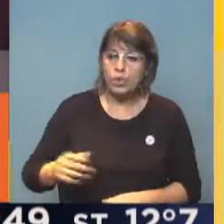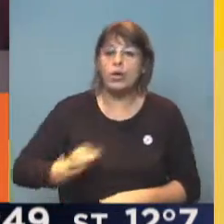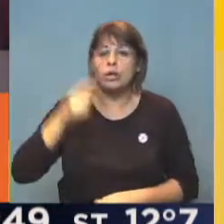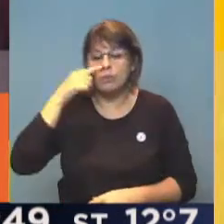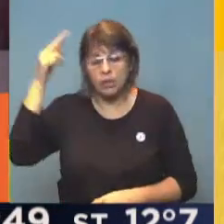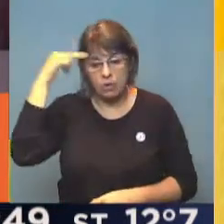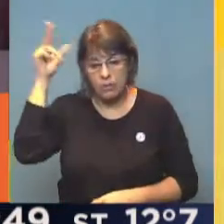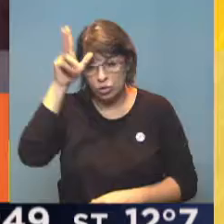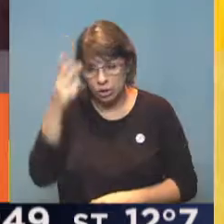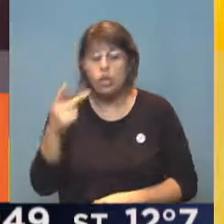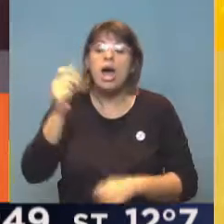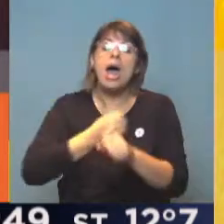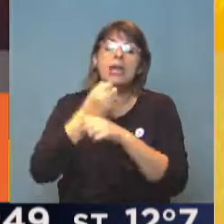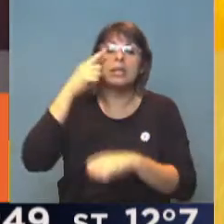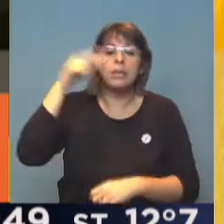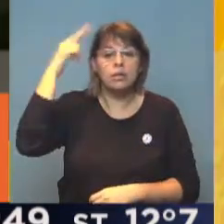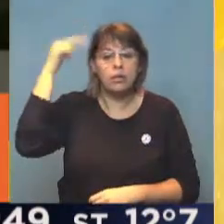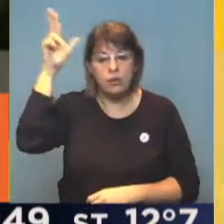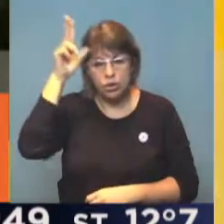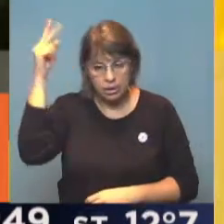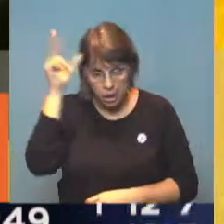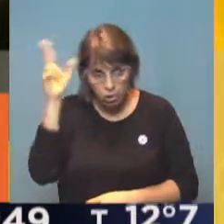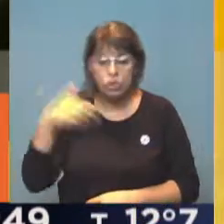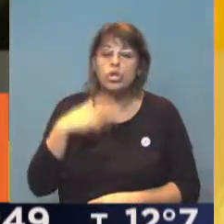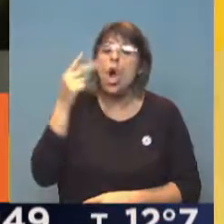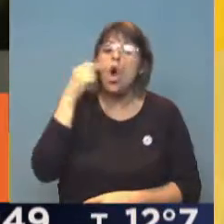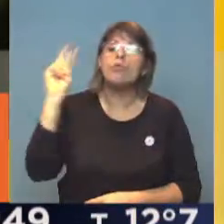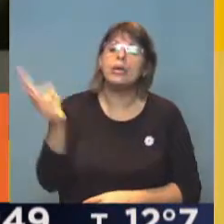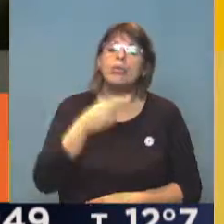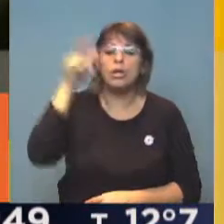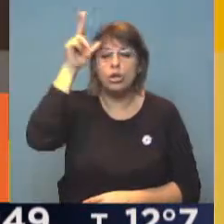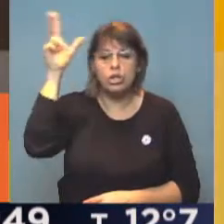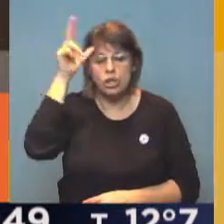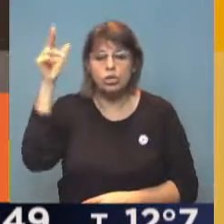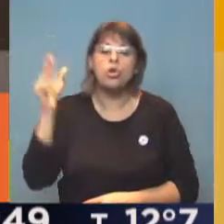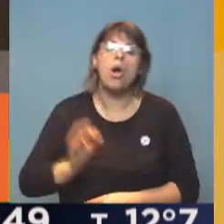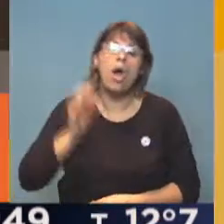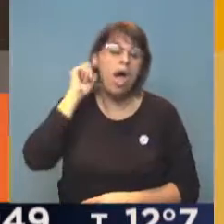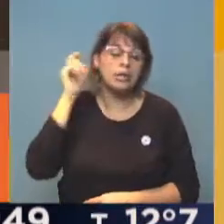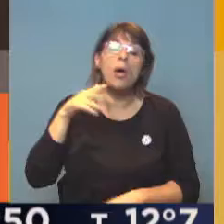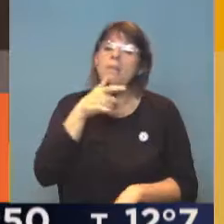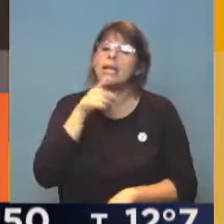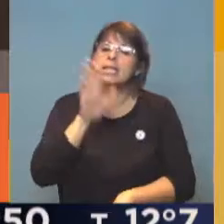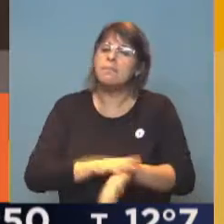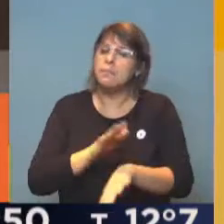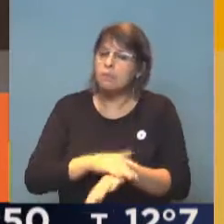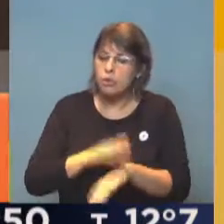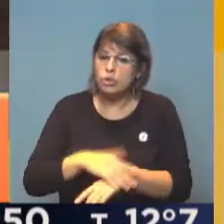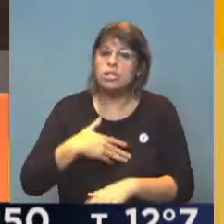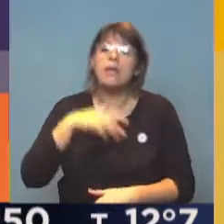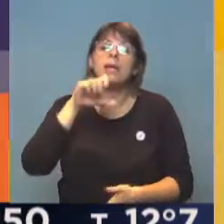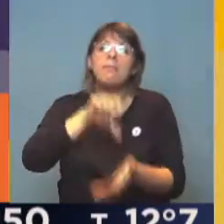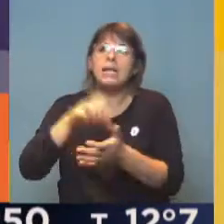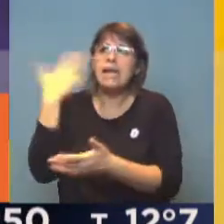y 1998, falleció a los 87 años. Es considerado uno de los responsables de haber convertido a un país